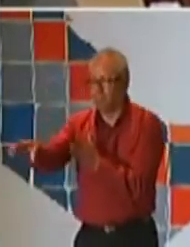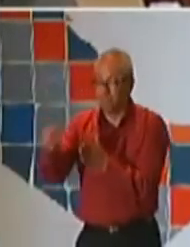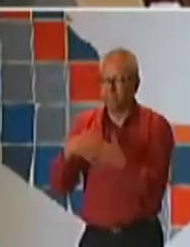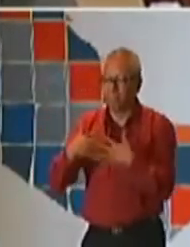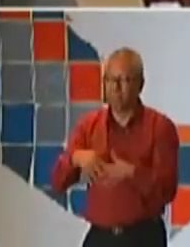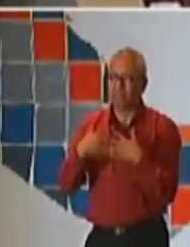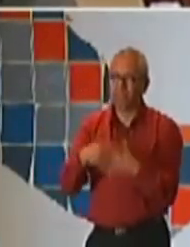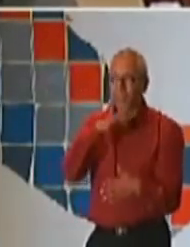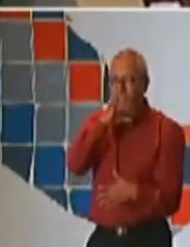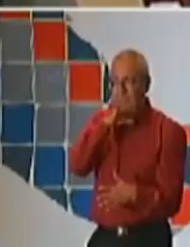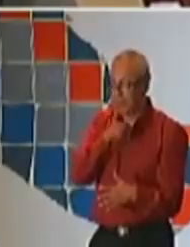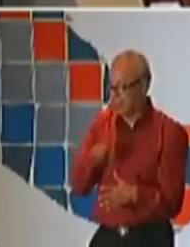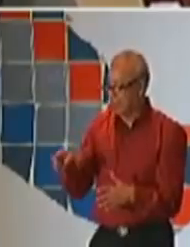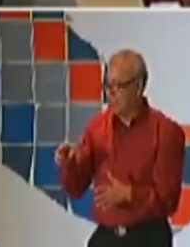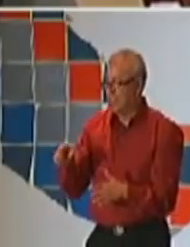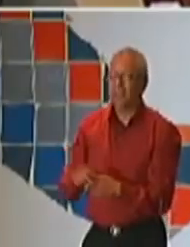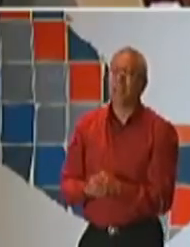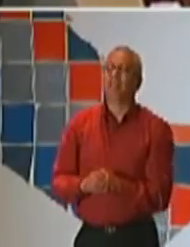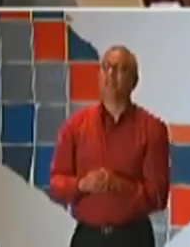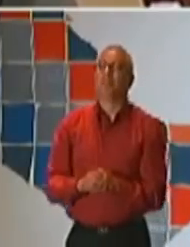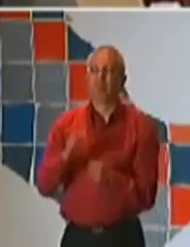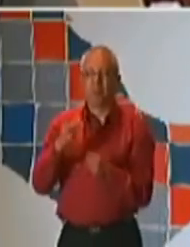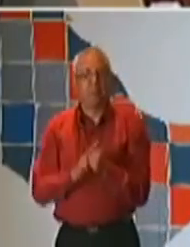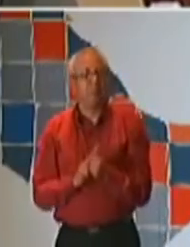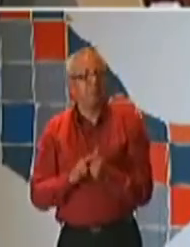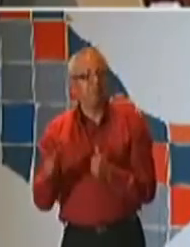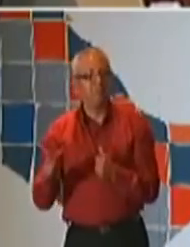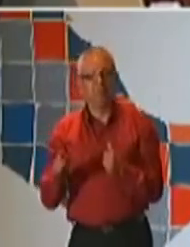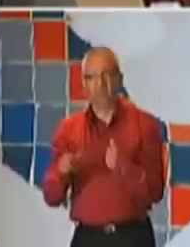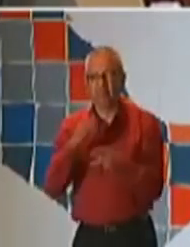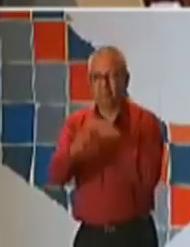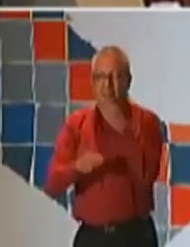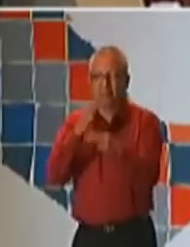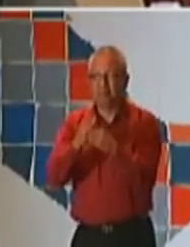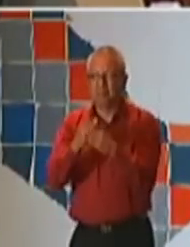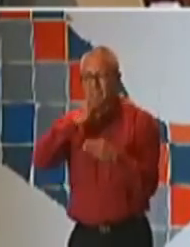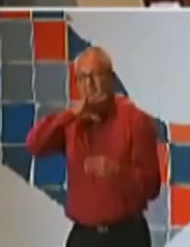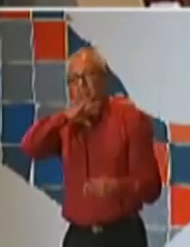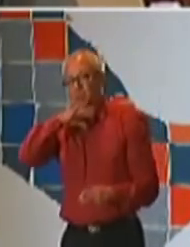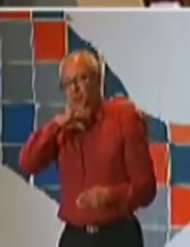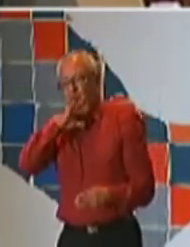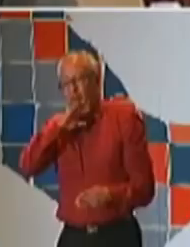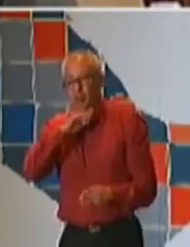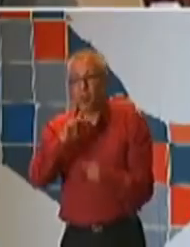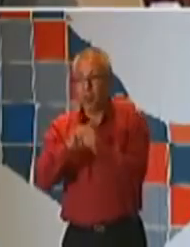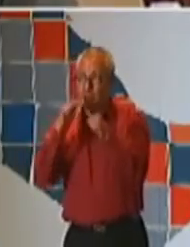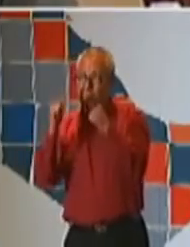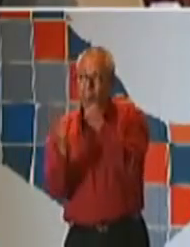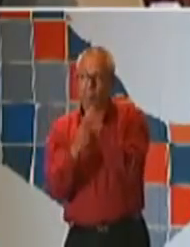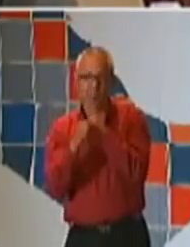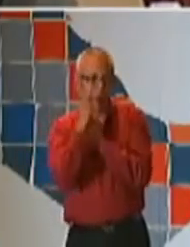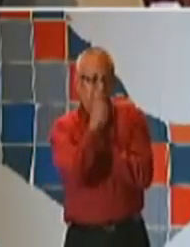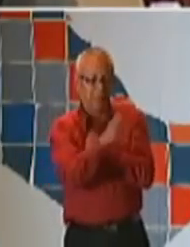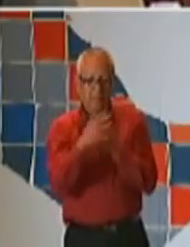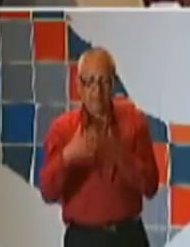pueden contaminar A su antojo paradójicamente este país que no reconoce más ley que la ley del